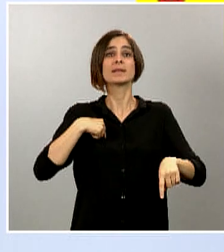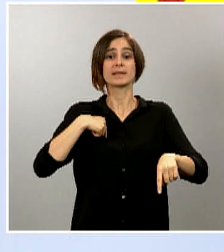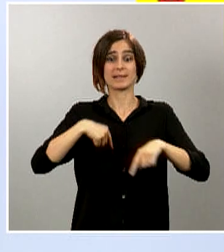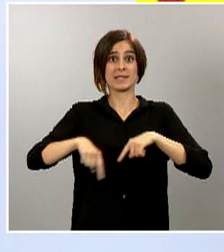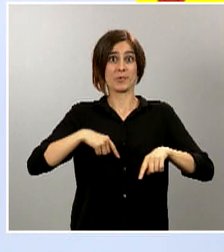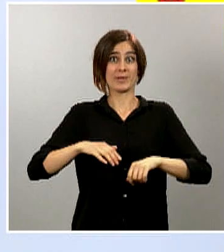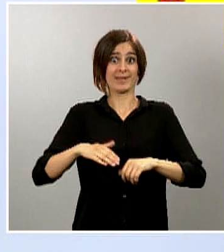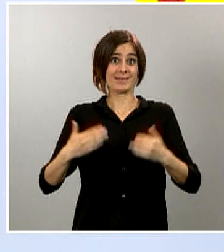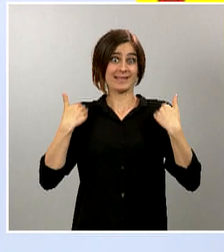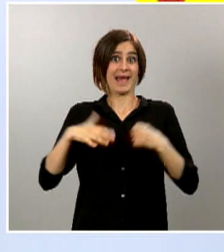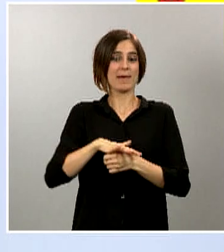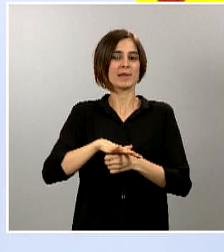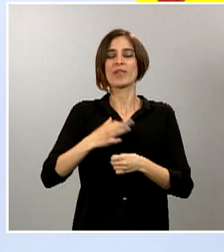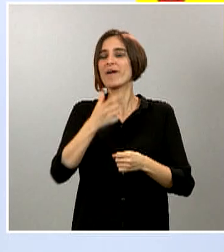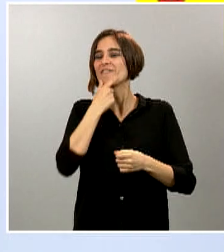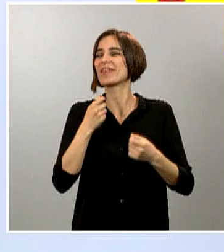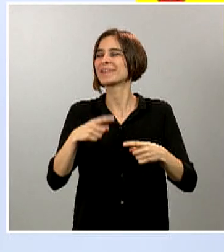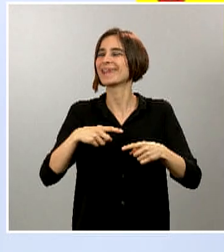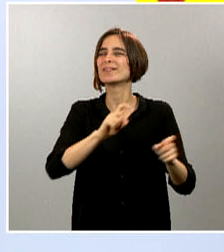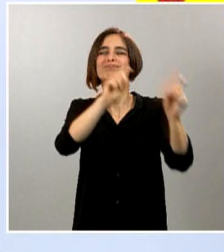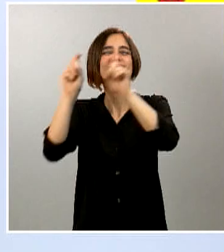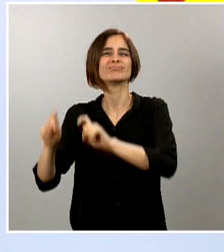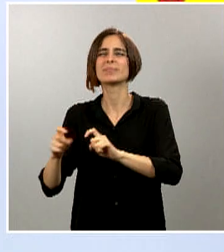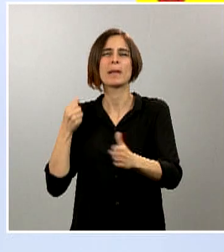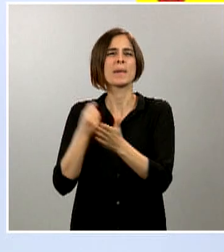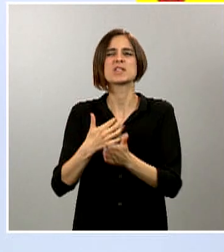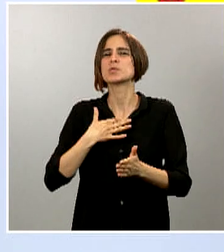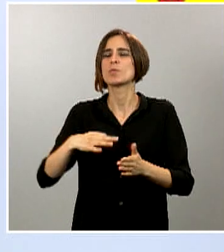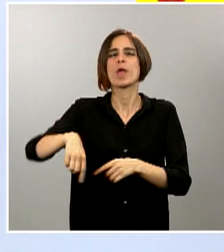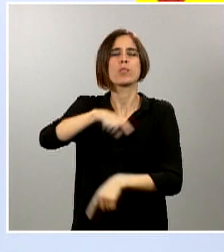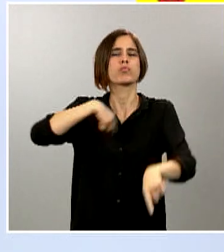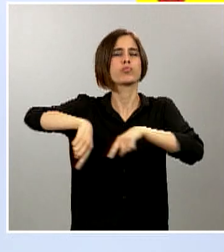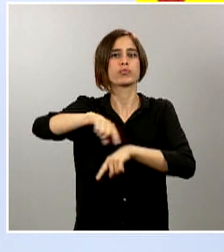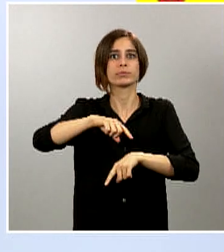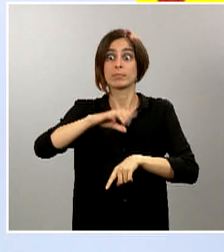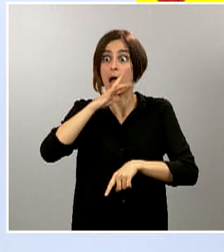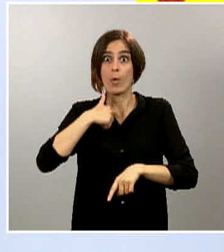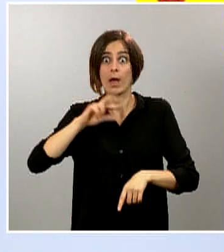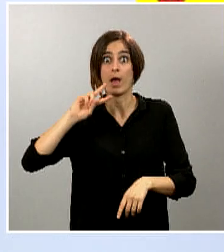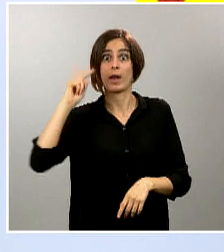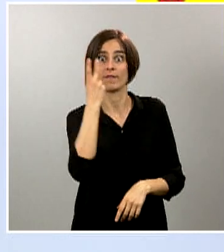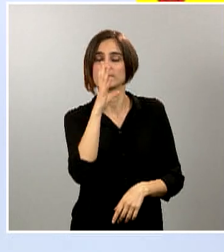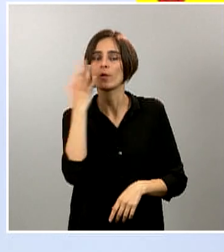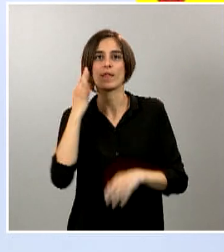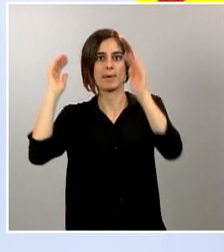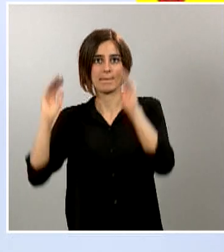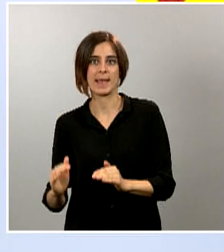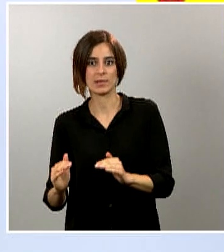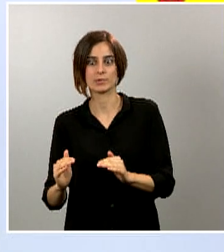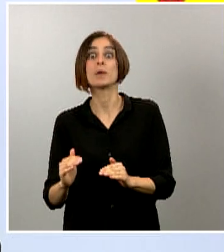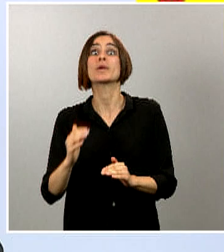cambio, ahora pues tenemos que restringirla, porque la movilidad, es una amenaza para el control de la